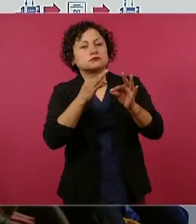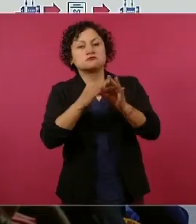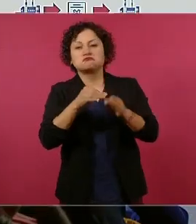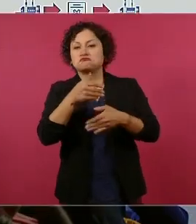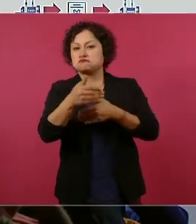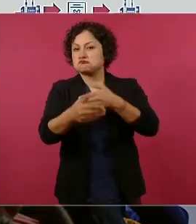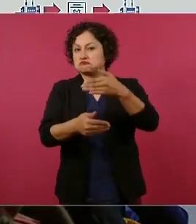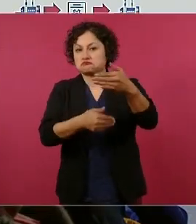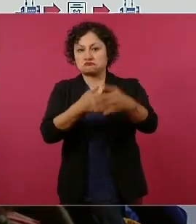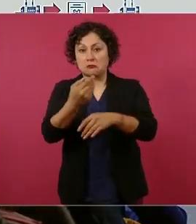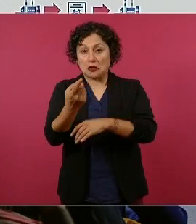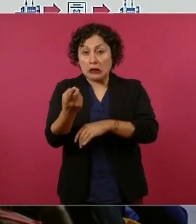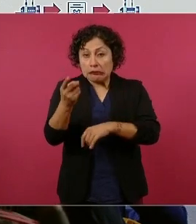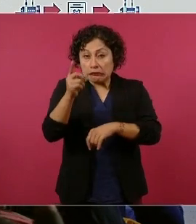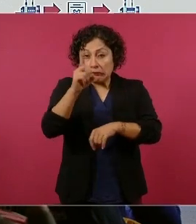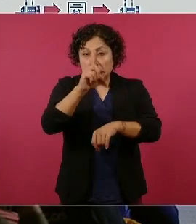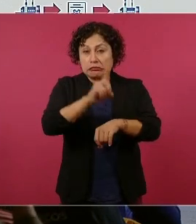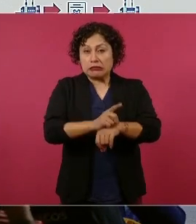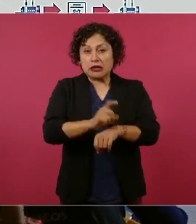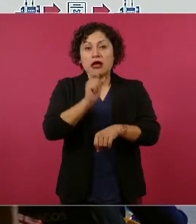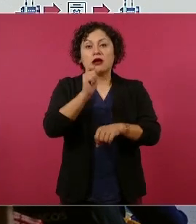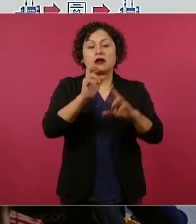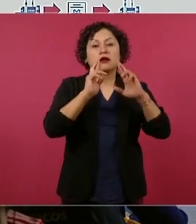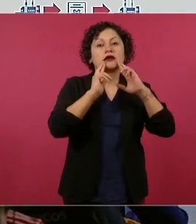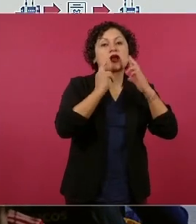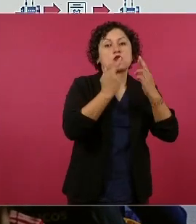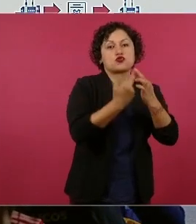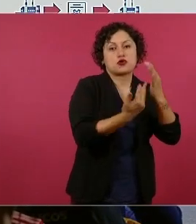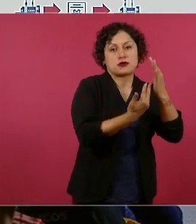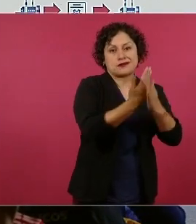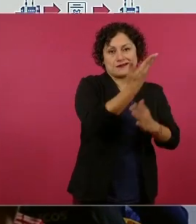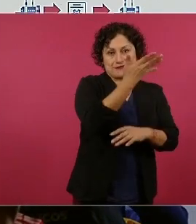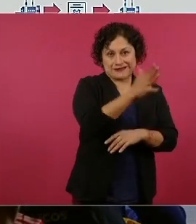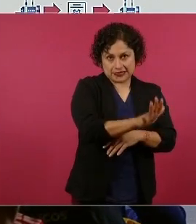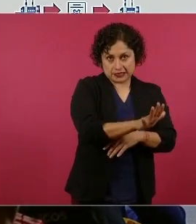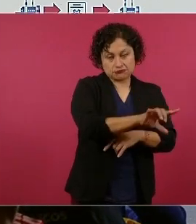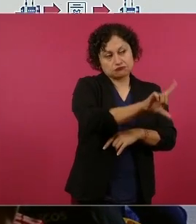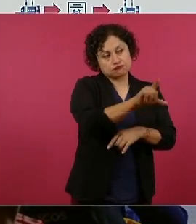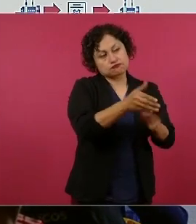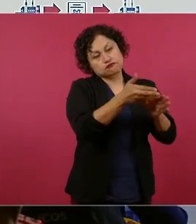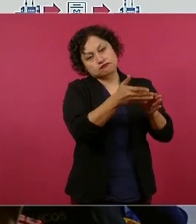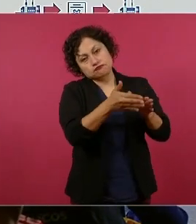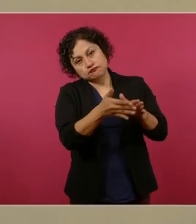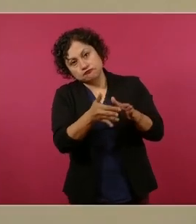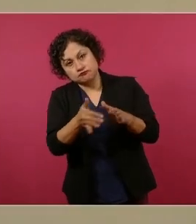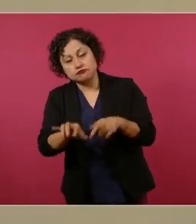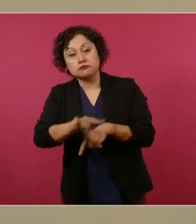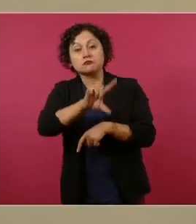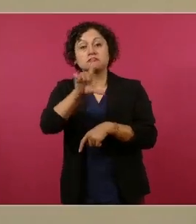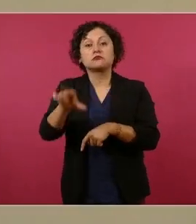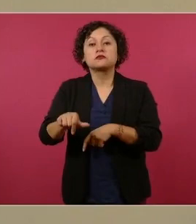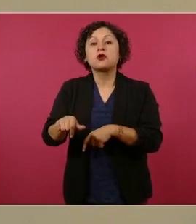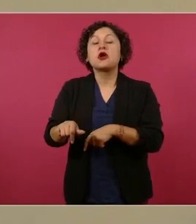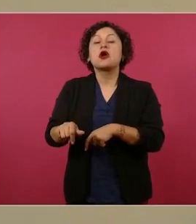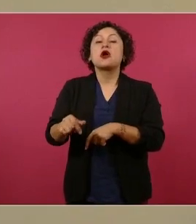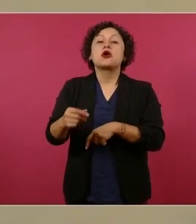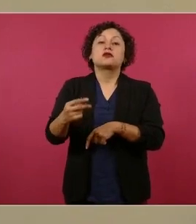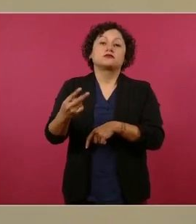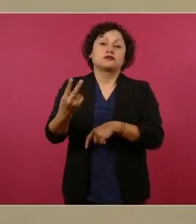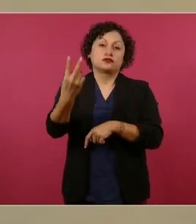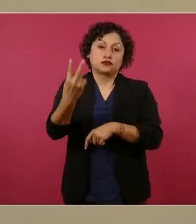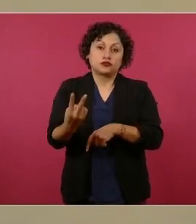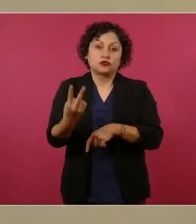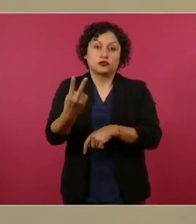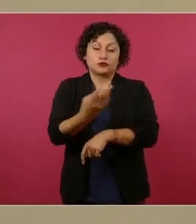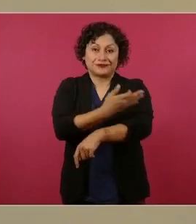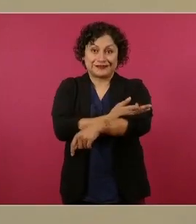evolución de estos acuerdos de la sesión de las 10 de la mañana. Y alrededor de las 14 horas se vuelve a tener una